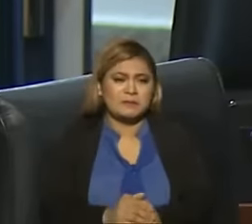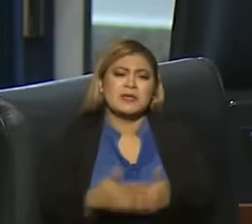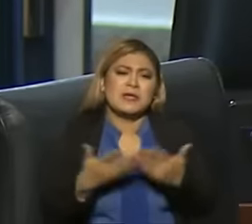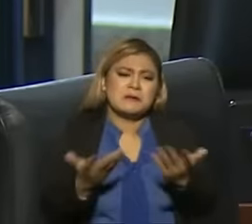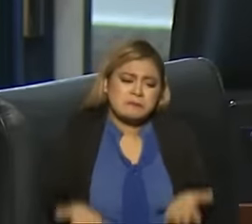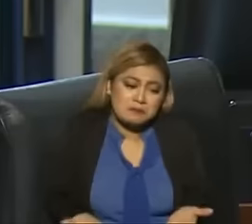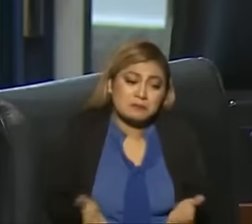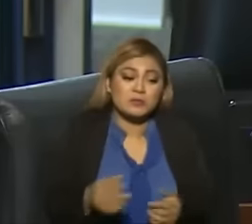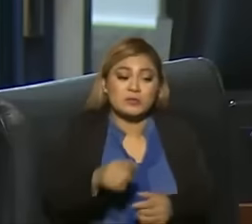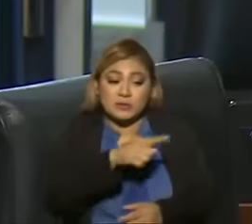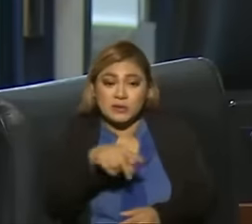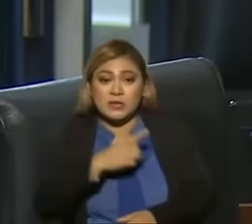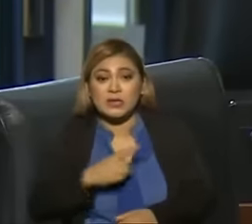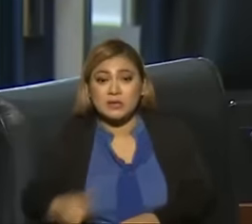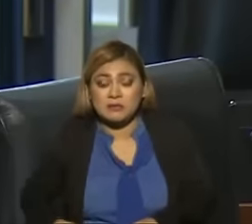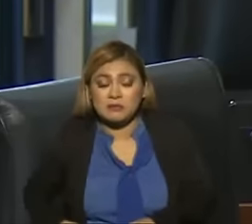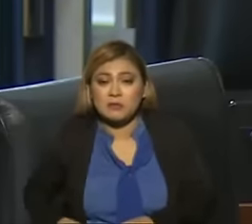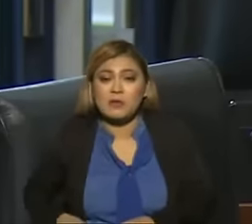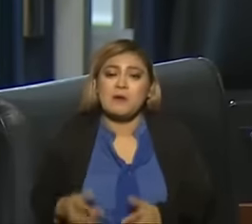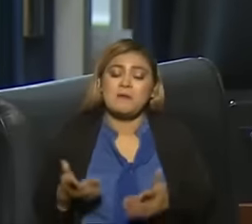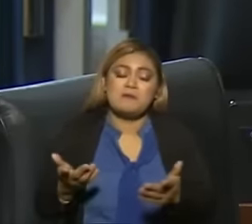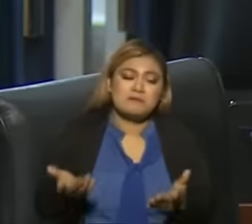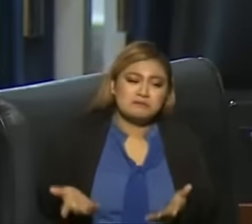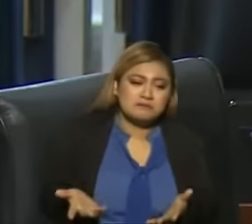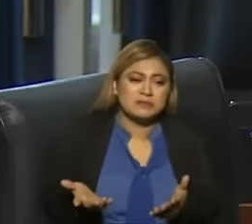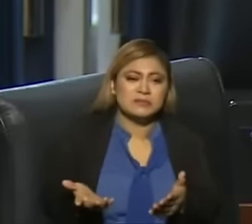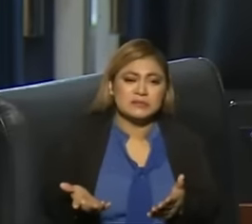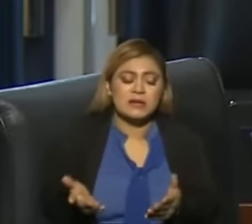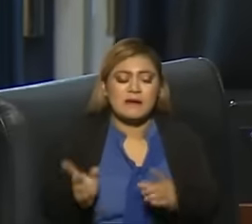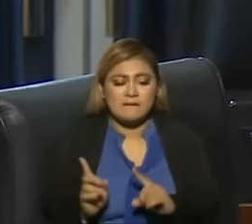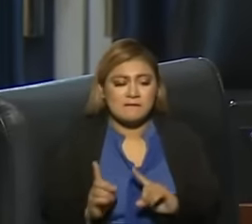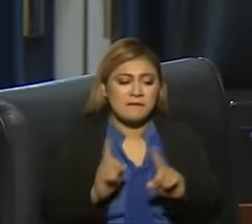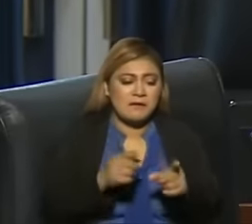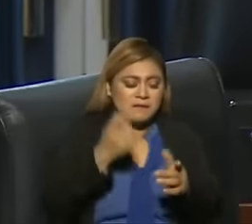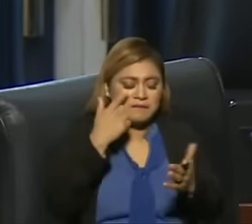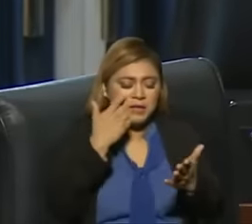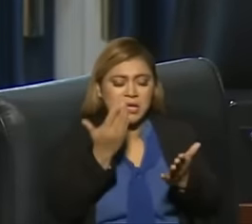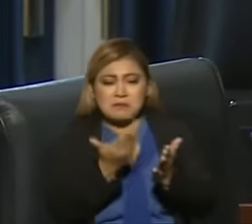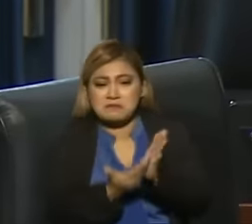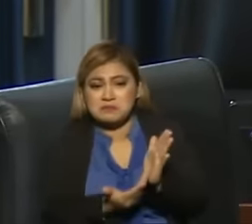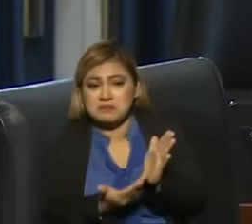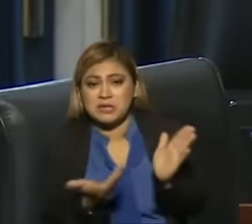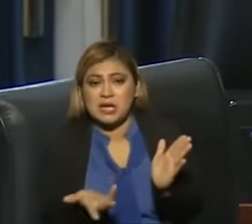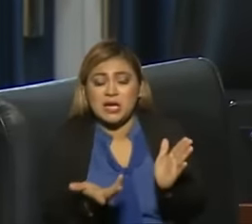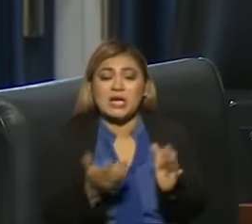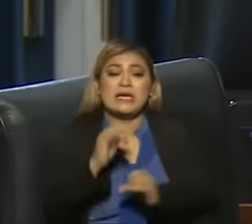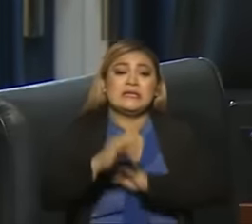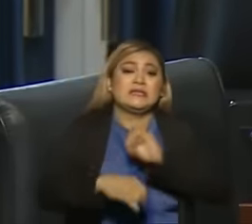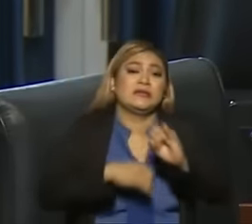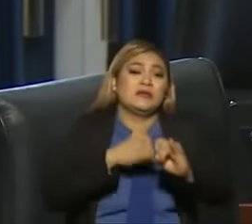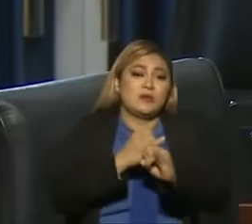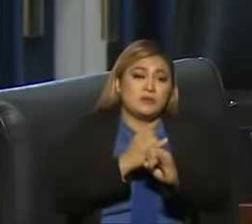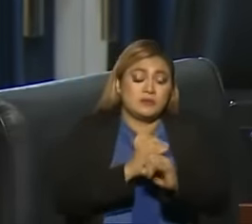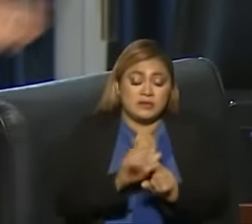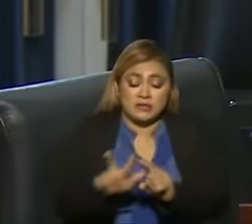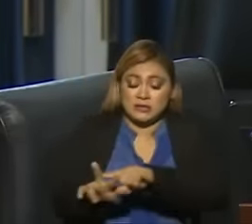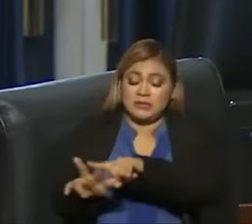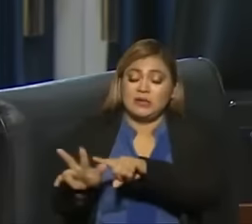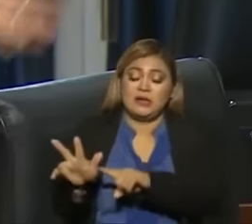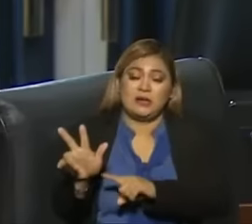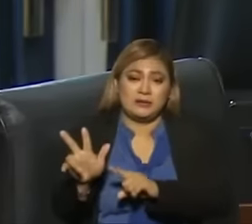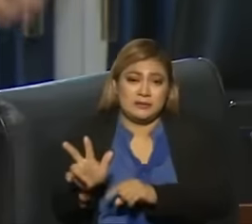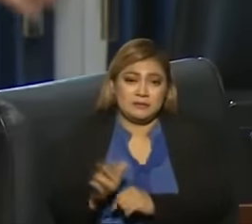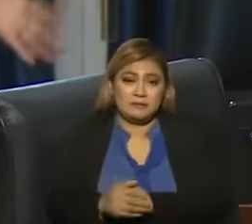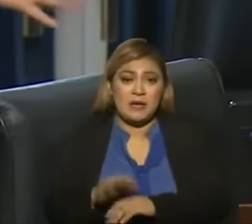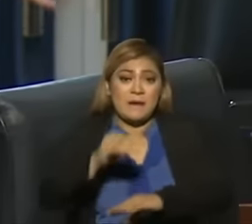nos iremos a un arbitraje internacional que está compuesto por 3 árbitros.